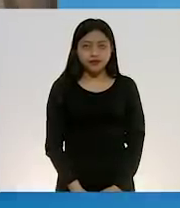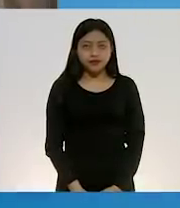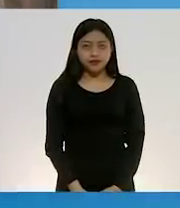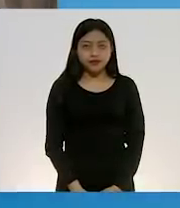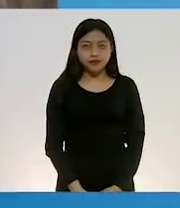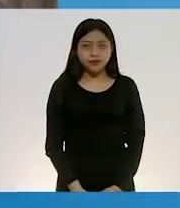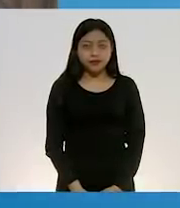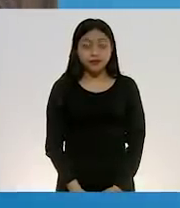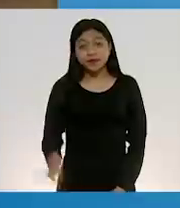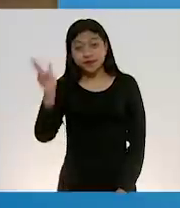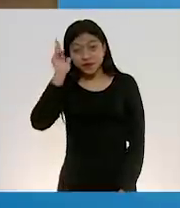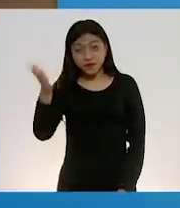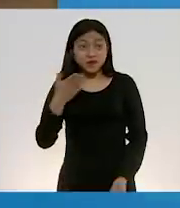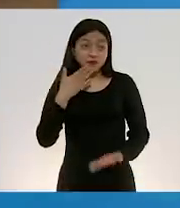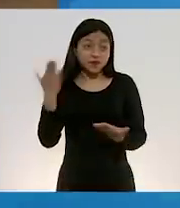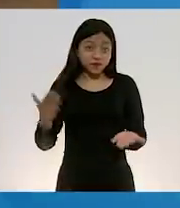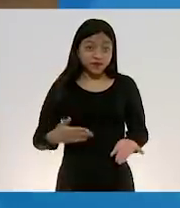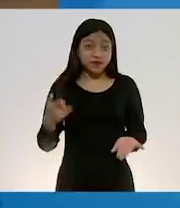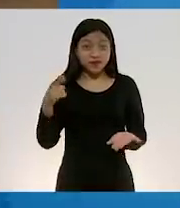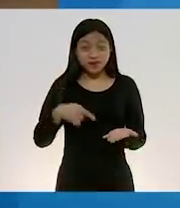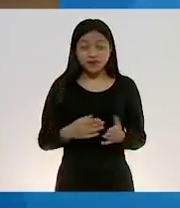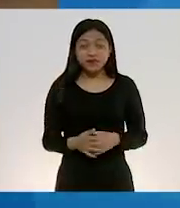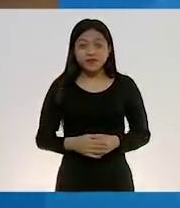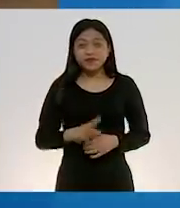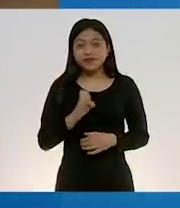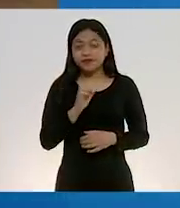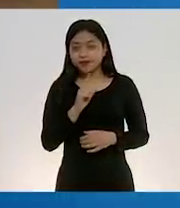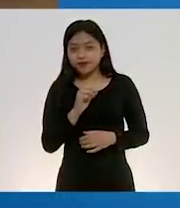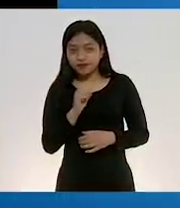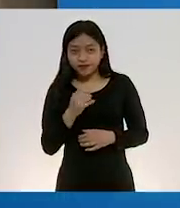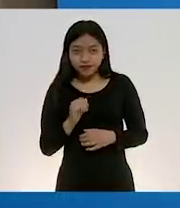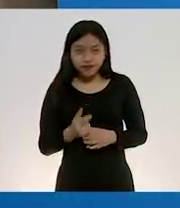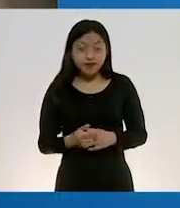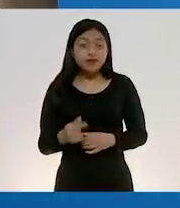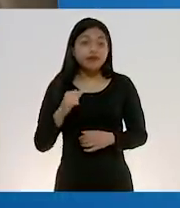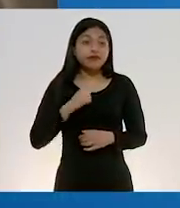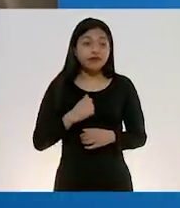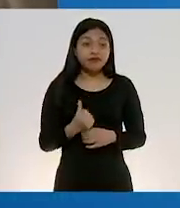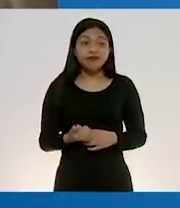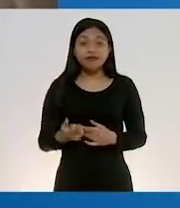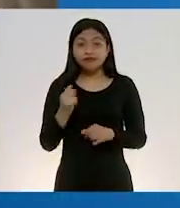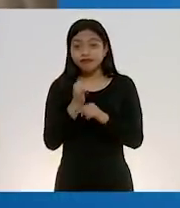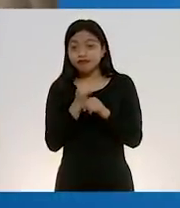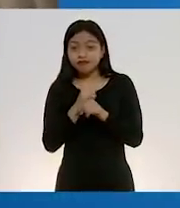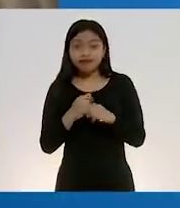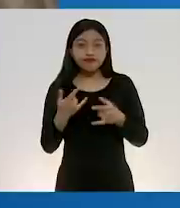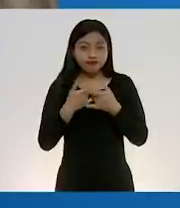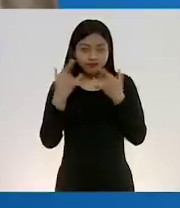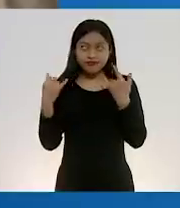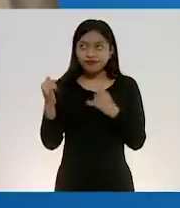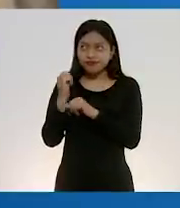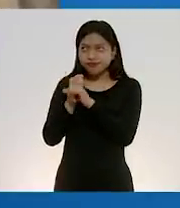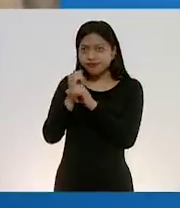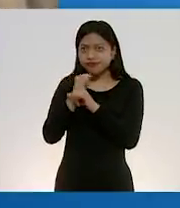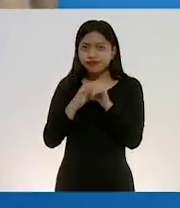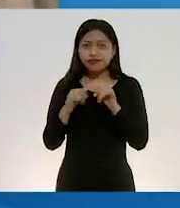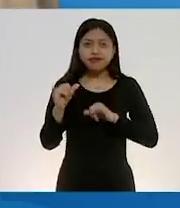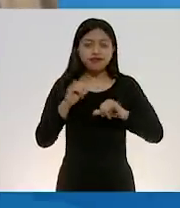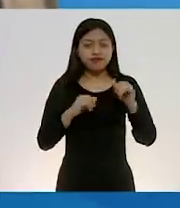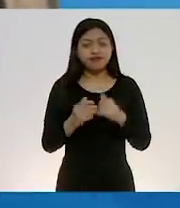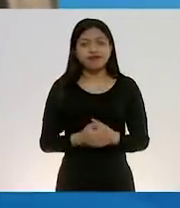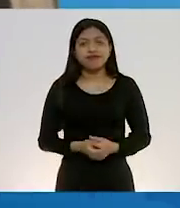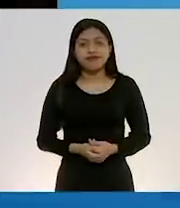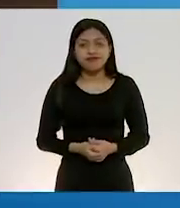Hola, bienvenidos a Antropológica. Soy Rodrigo Martínez, investigador, historiador del Instituto Nacional de Antropología e